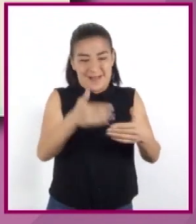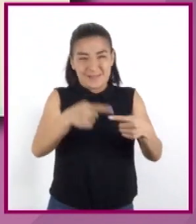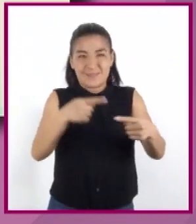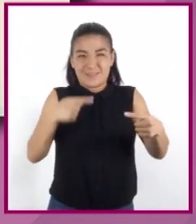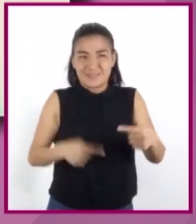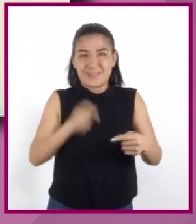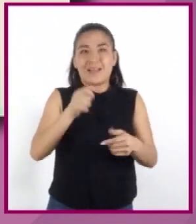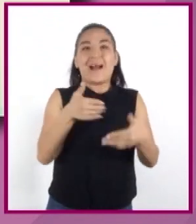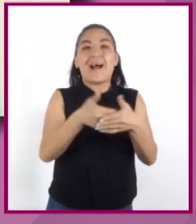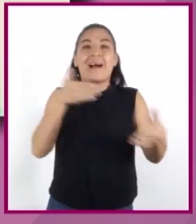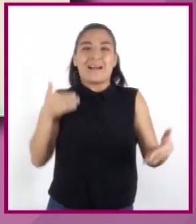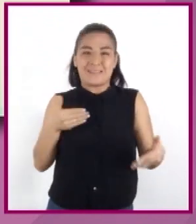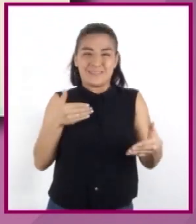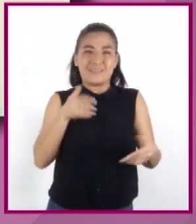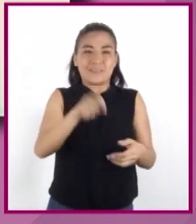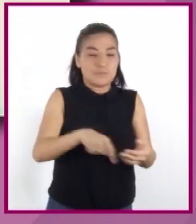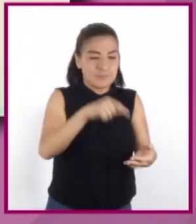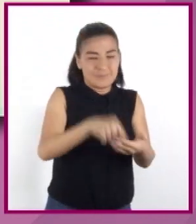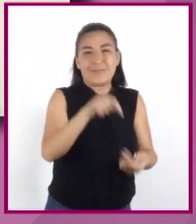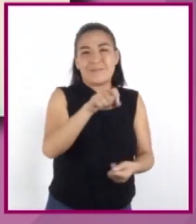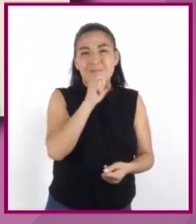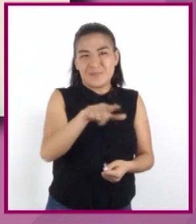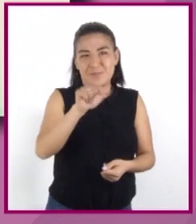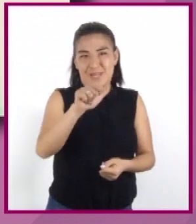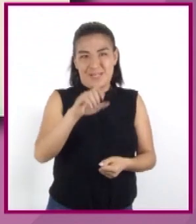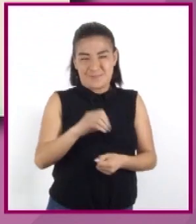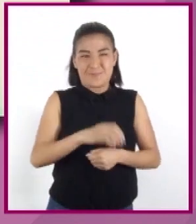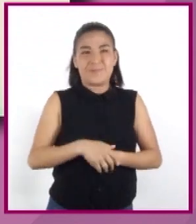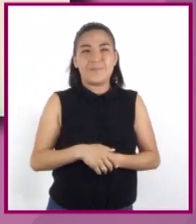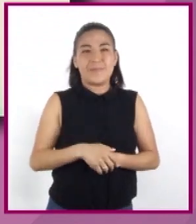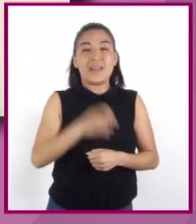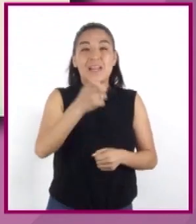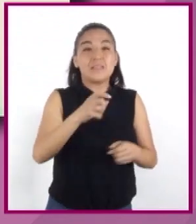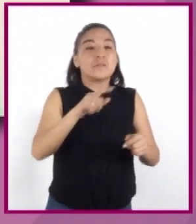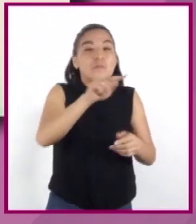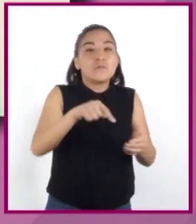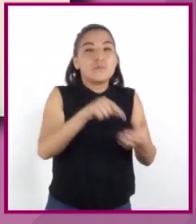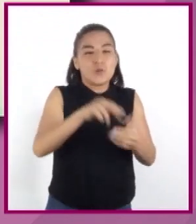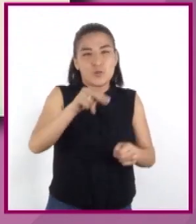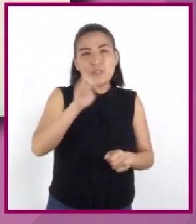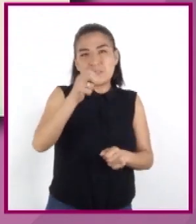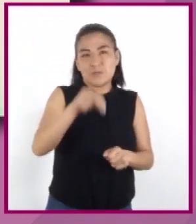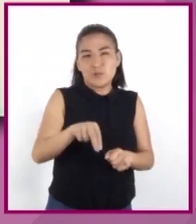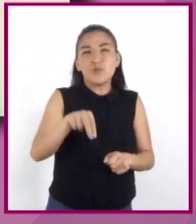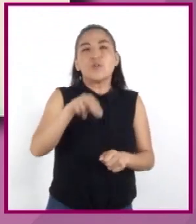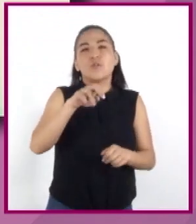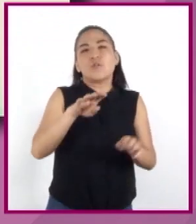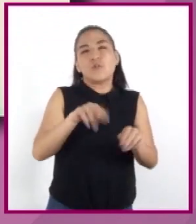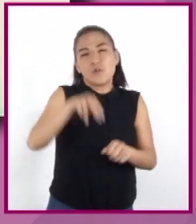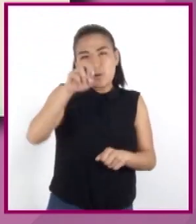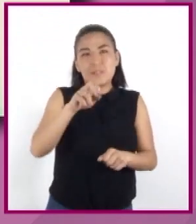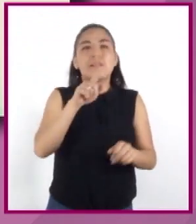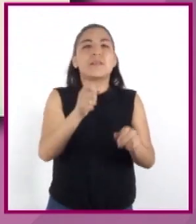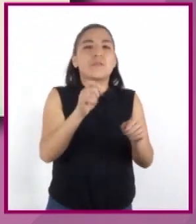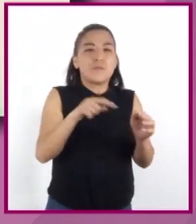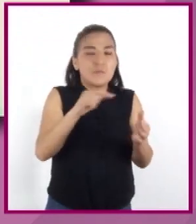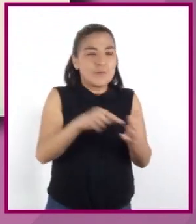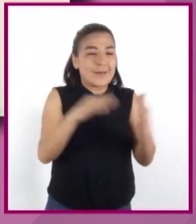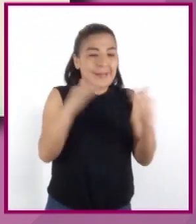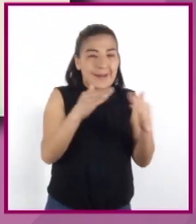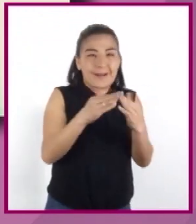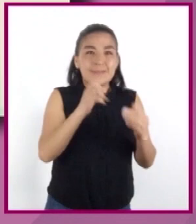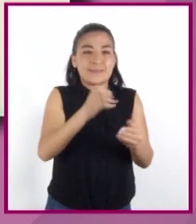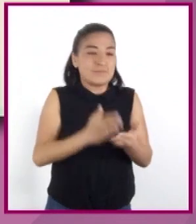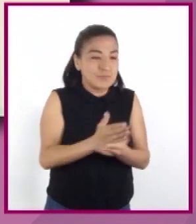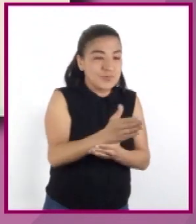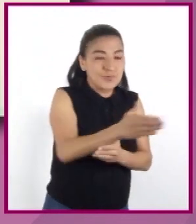30 kilómetros por detrás de la ubicación de Lalo. Su viaje es rumbo al norte a 40 kilómetros de distancia de la casa de Lalo, sobre la